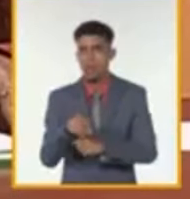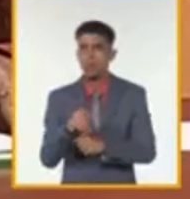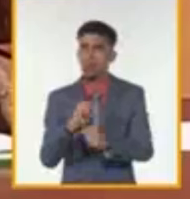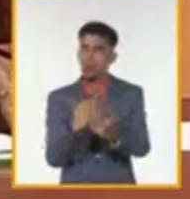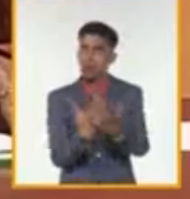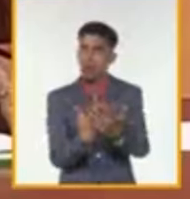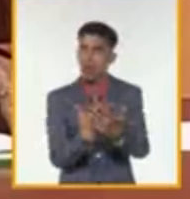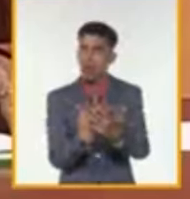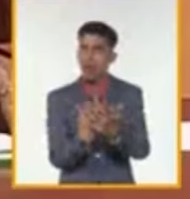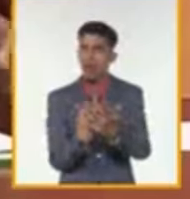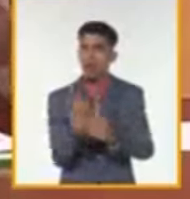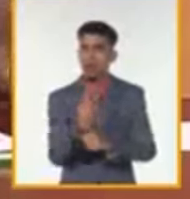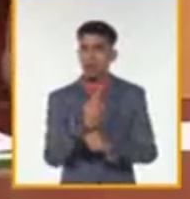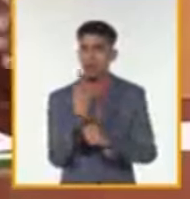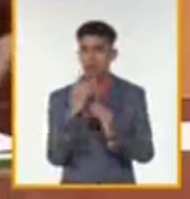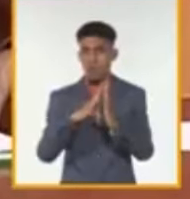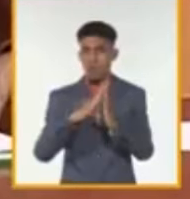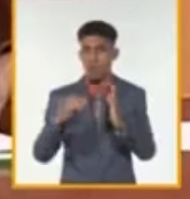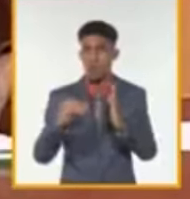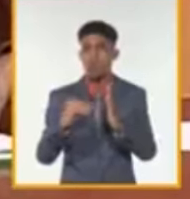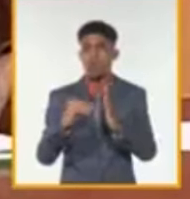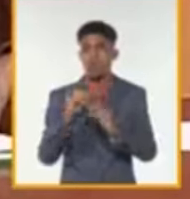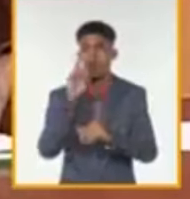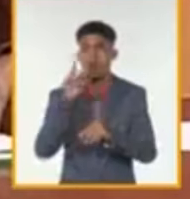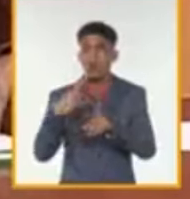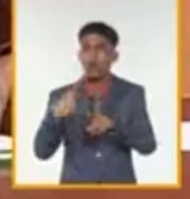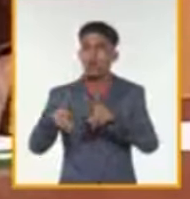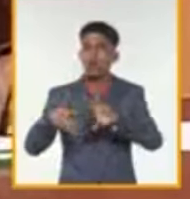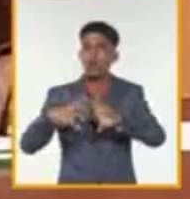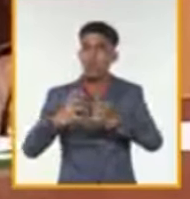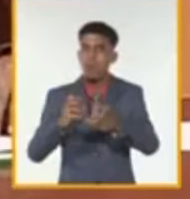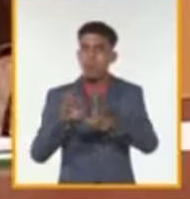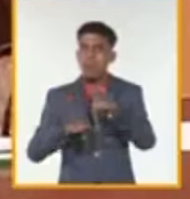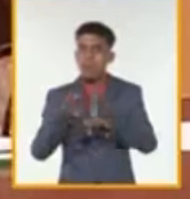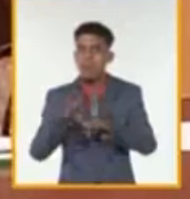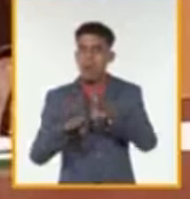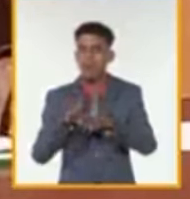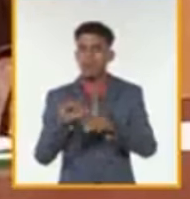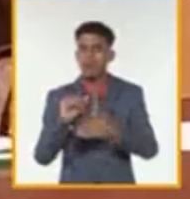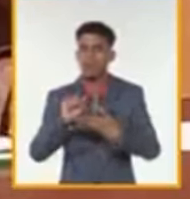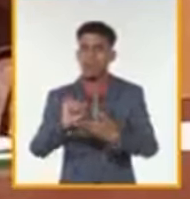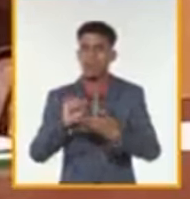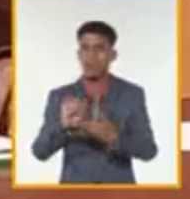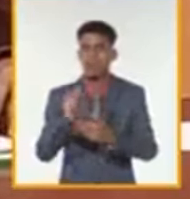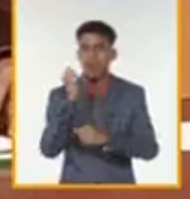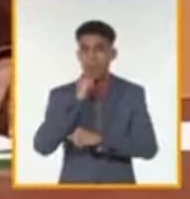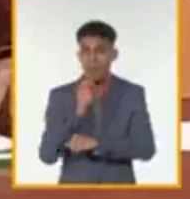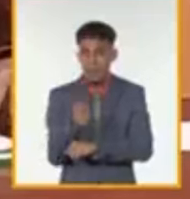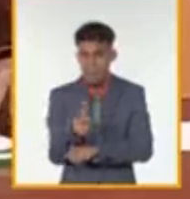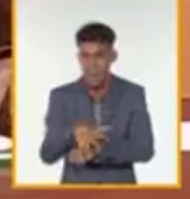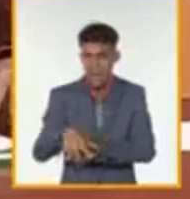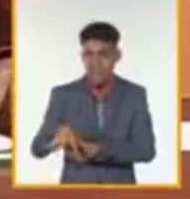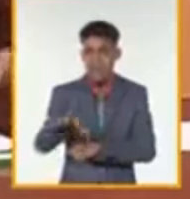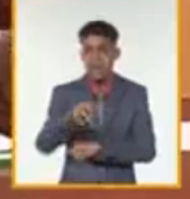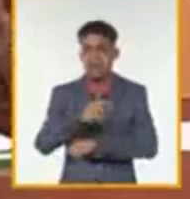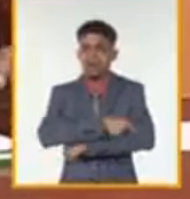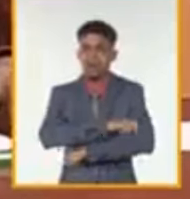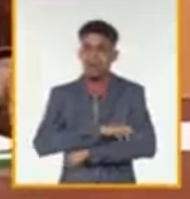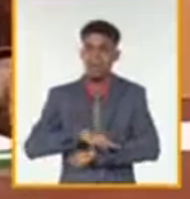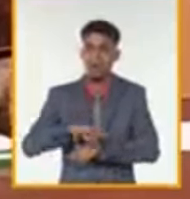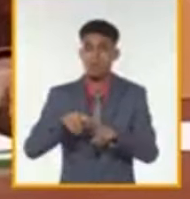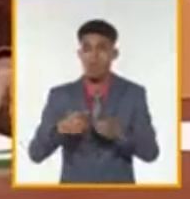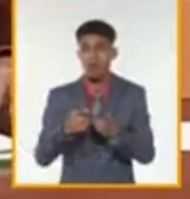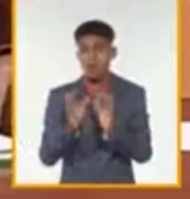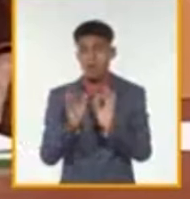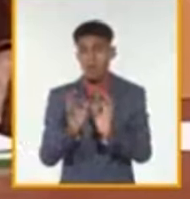consejos populares de nosotros ir buscando un balance en ir acercándole servicio a la población a partir de los déficits que hemos tenido con el tema del transporte que es otra de las